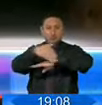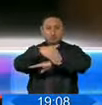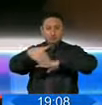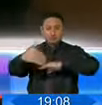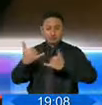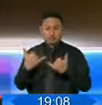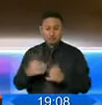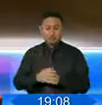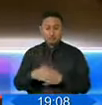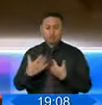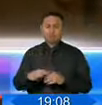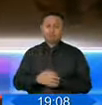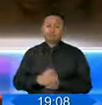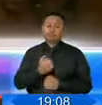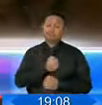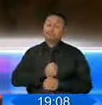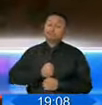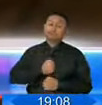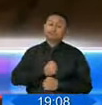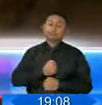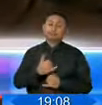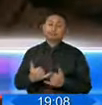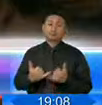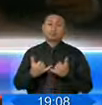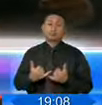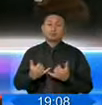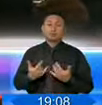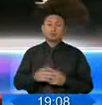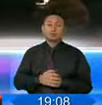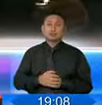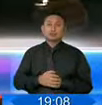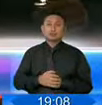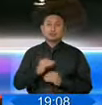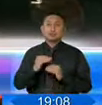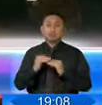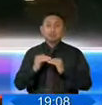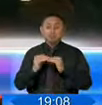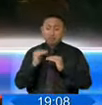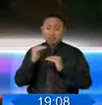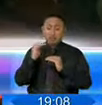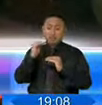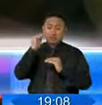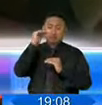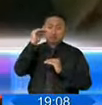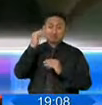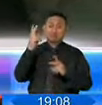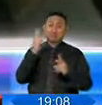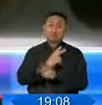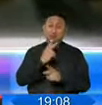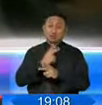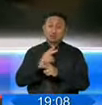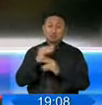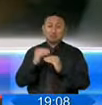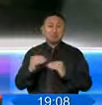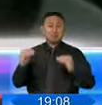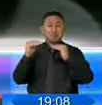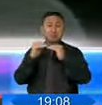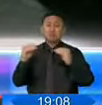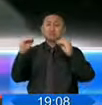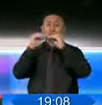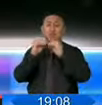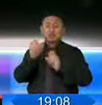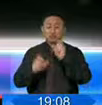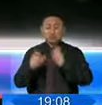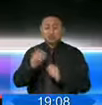que lastimosamente se está haciendo más escalonado. Y de manera progresiva se van afectando más gente,